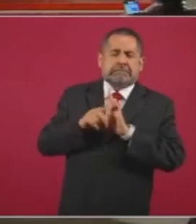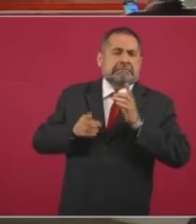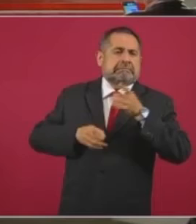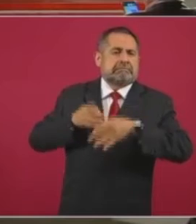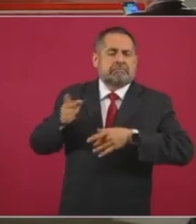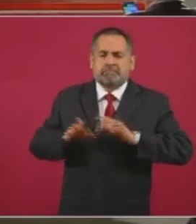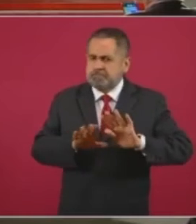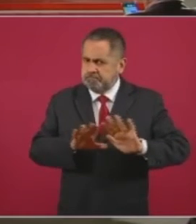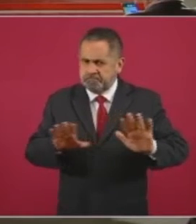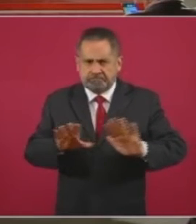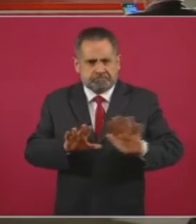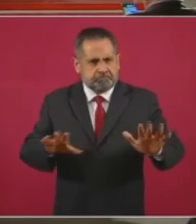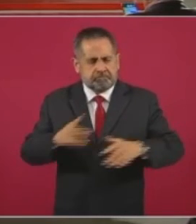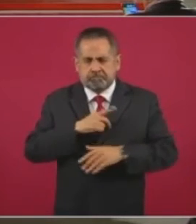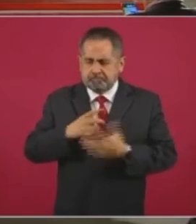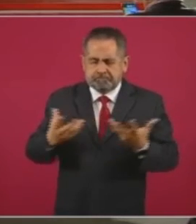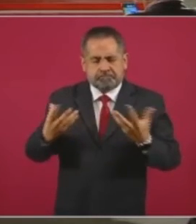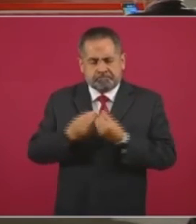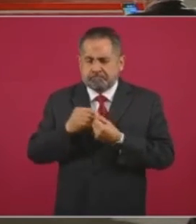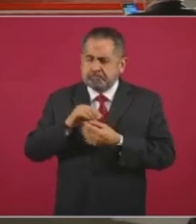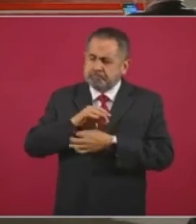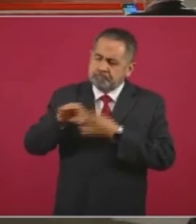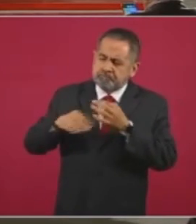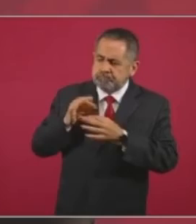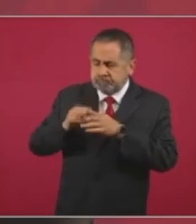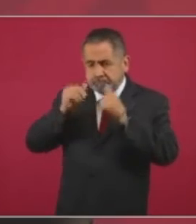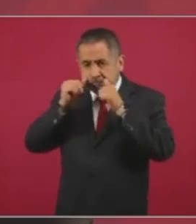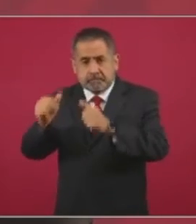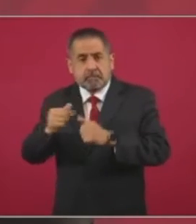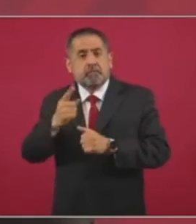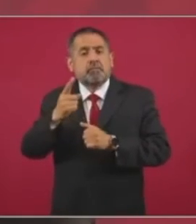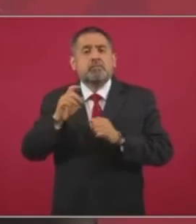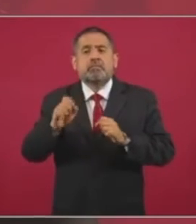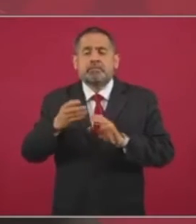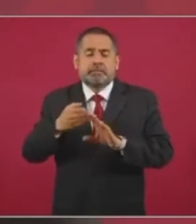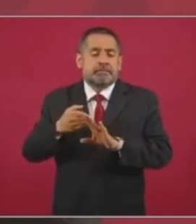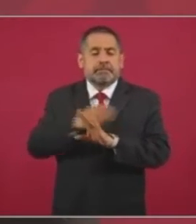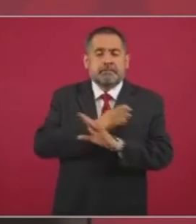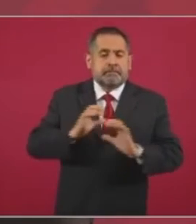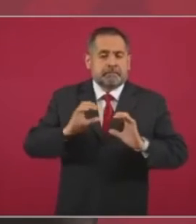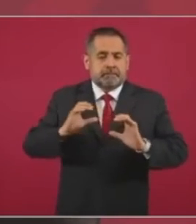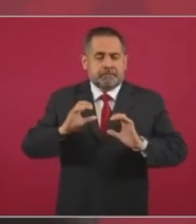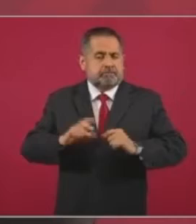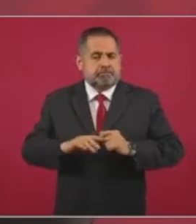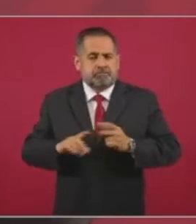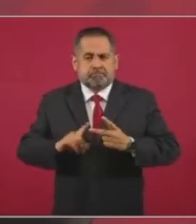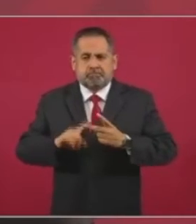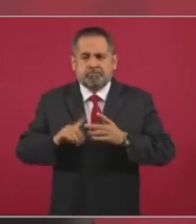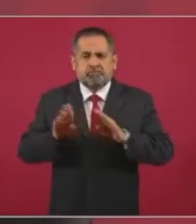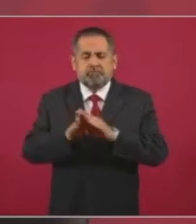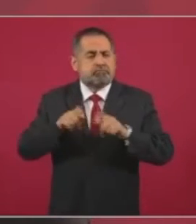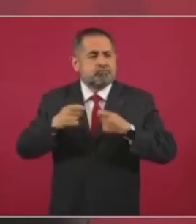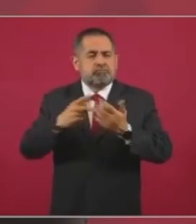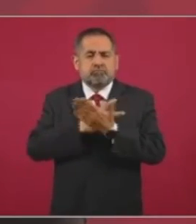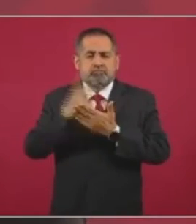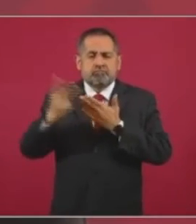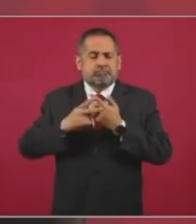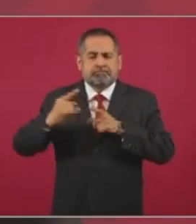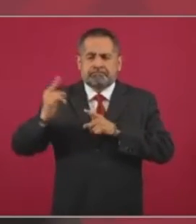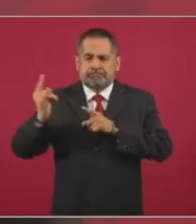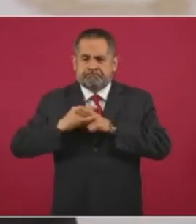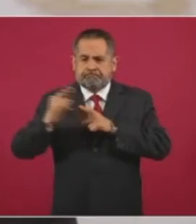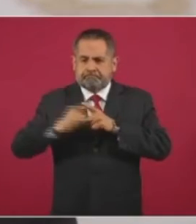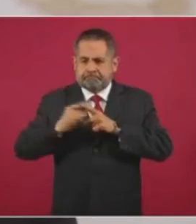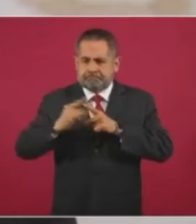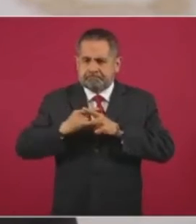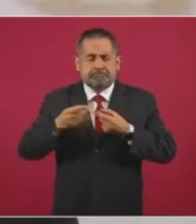se concatenan entre sí. Uno de ellos es la prevención, un programa de condones. Los condones no es nada más